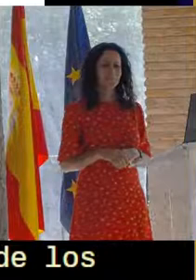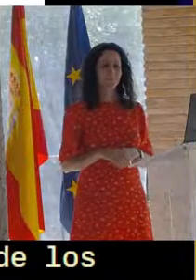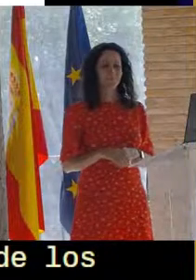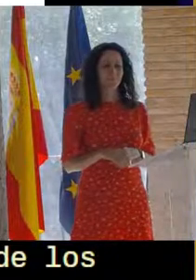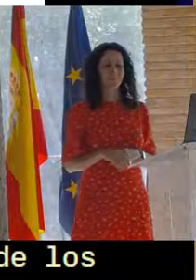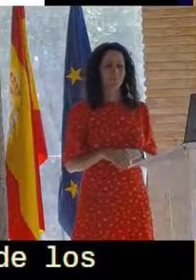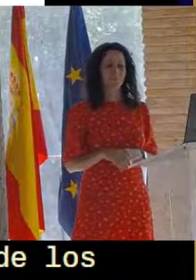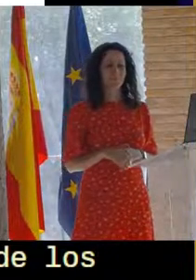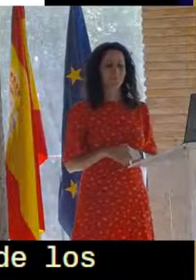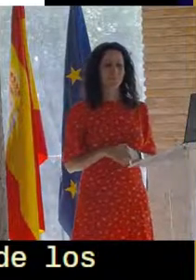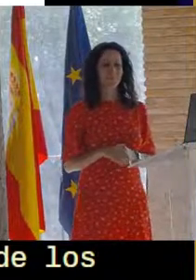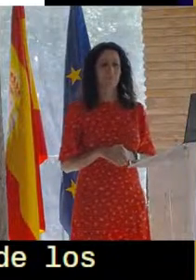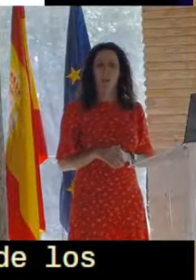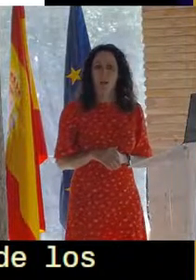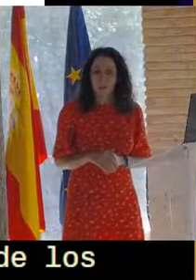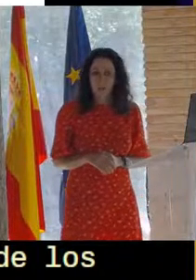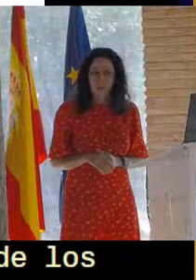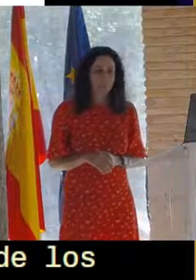conducir